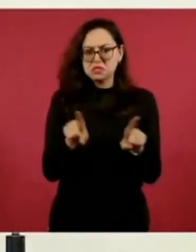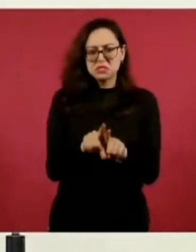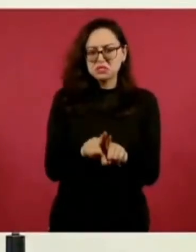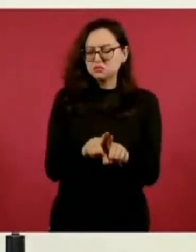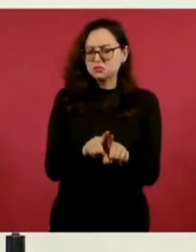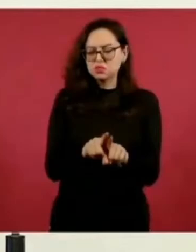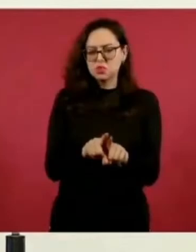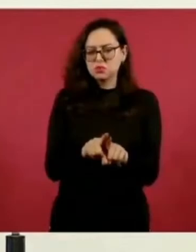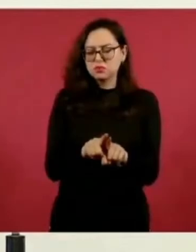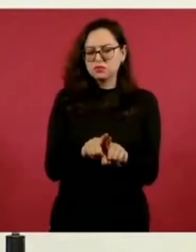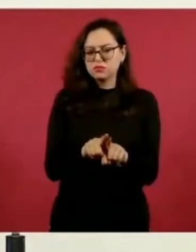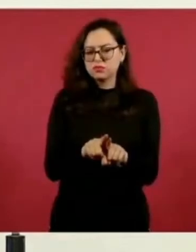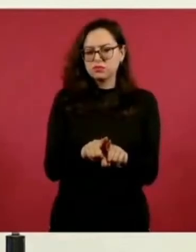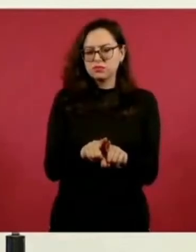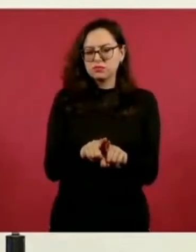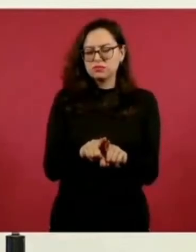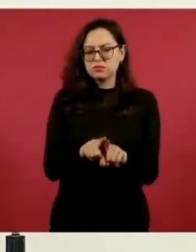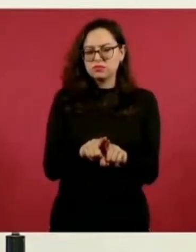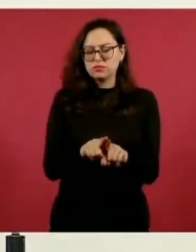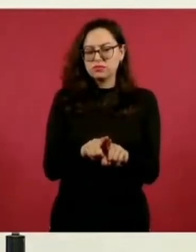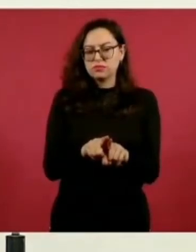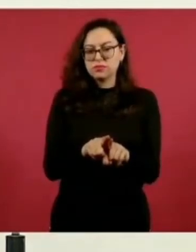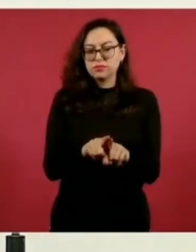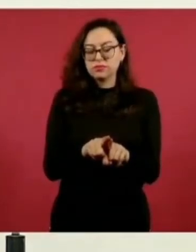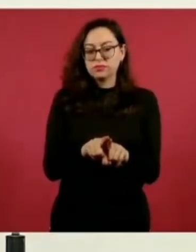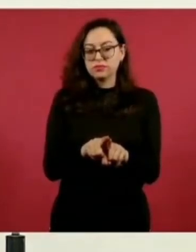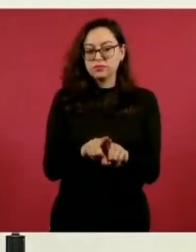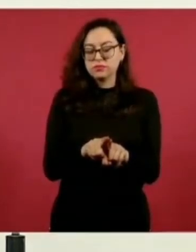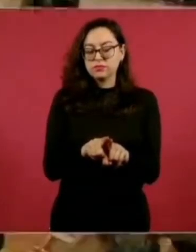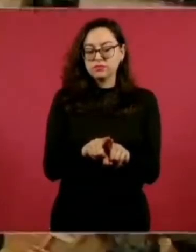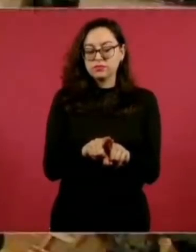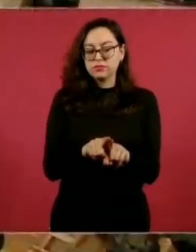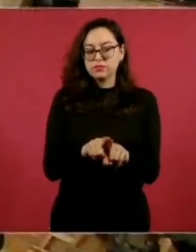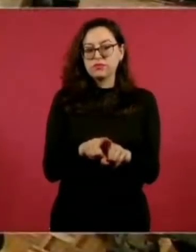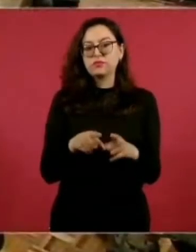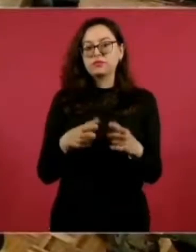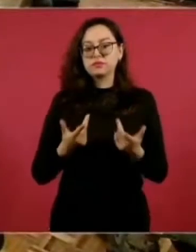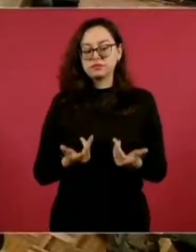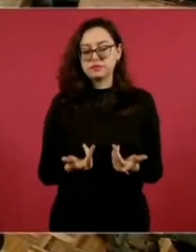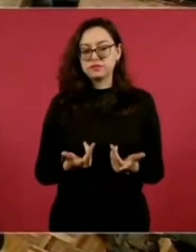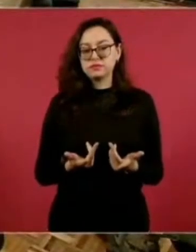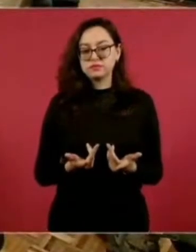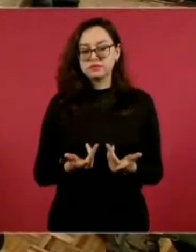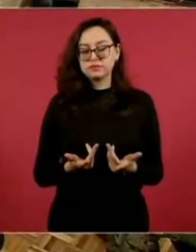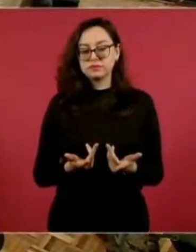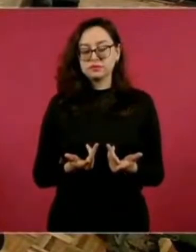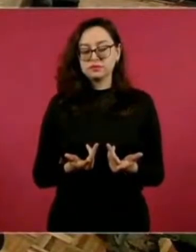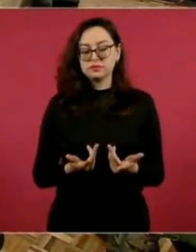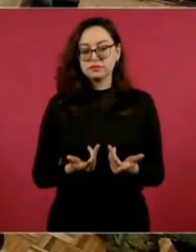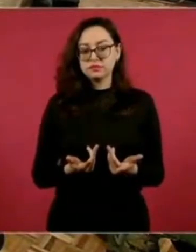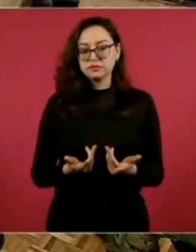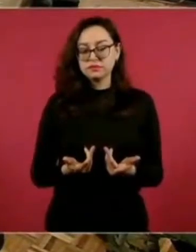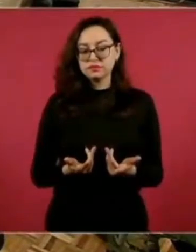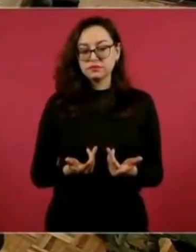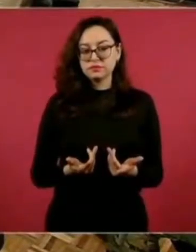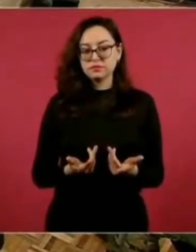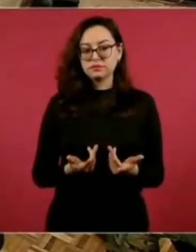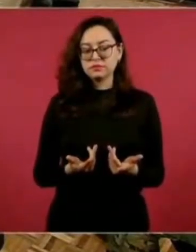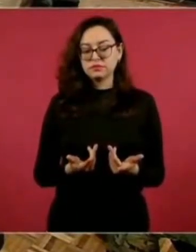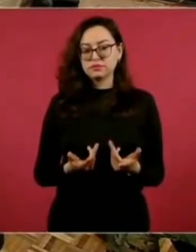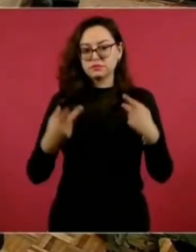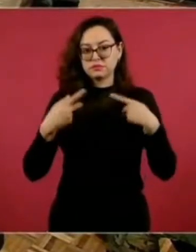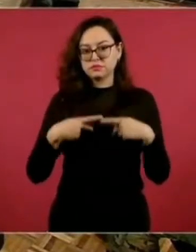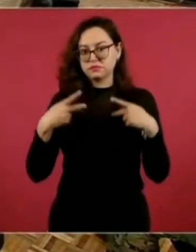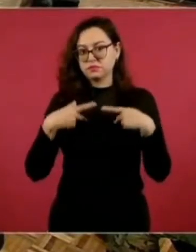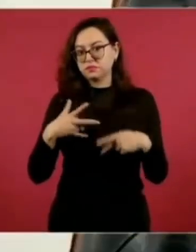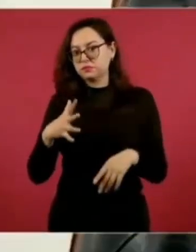Si vemos lo que dice el pueblo,